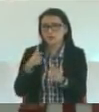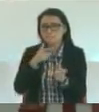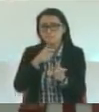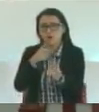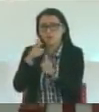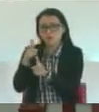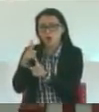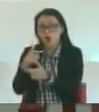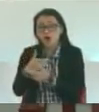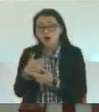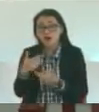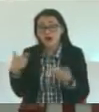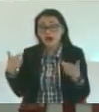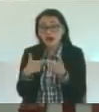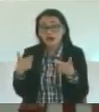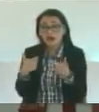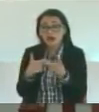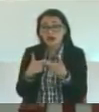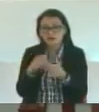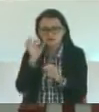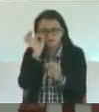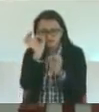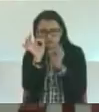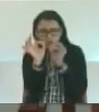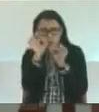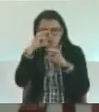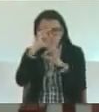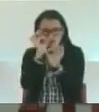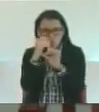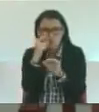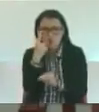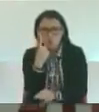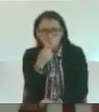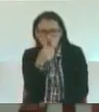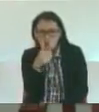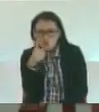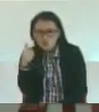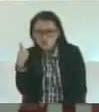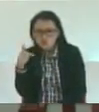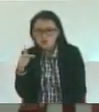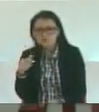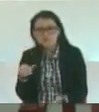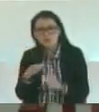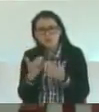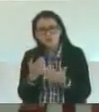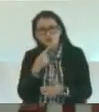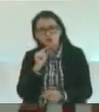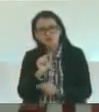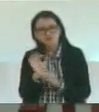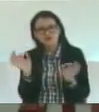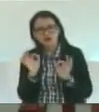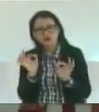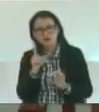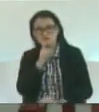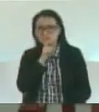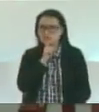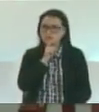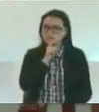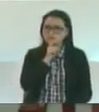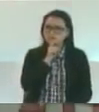fusiles de guerra, con miras telescópicas, uno por uno. ¿Qué dice el mundo? El mundo va a callar frente a